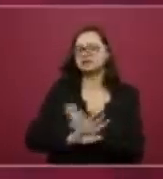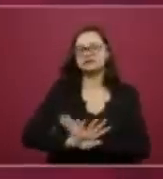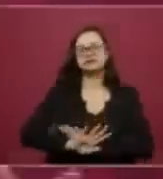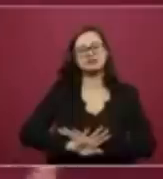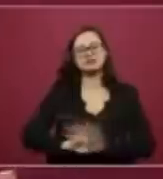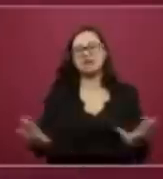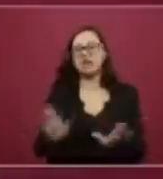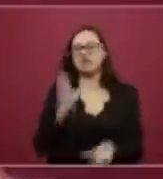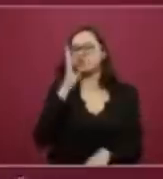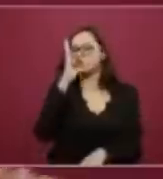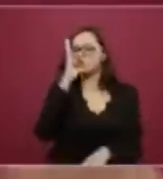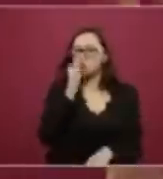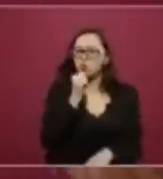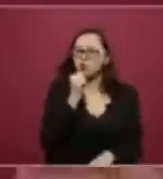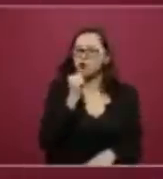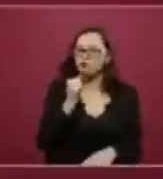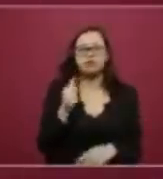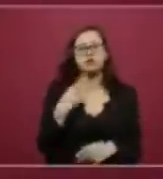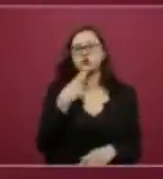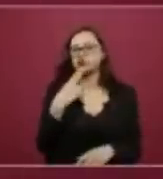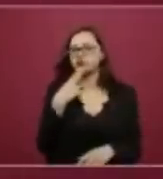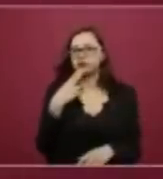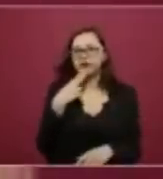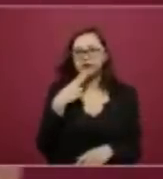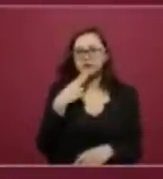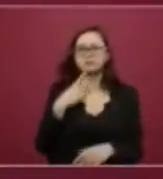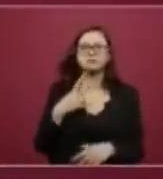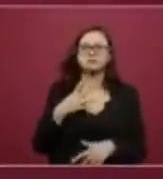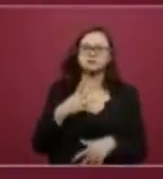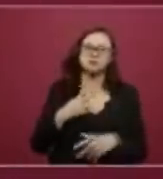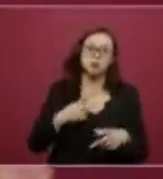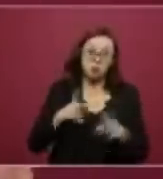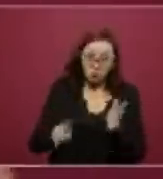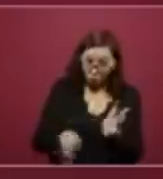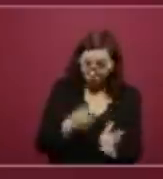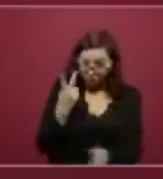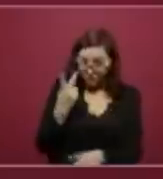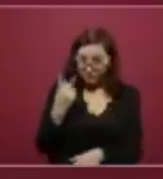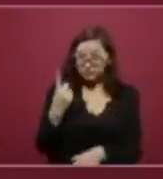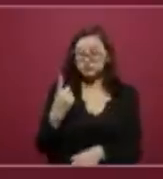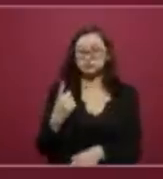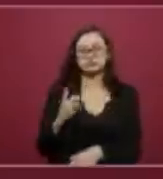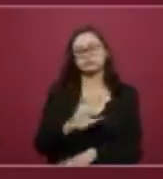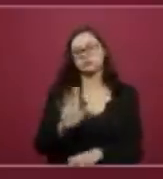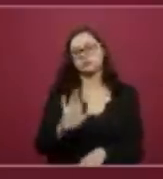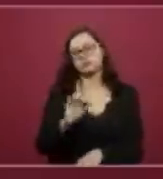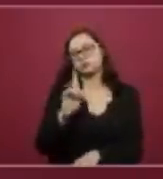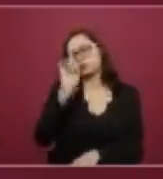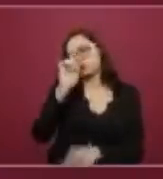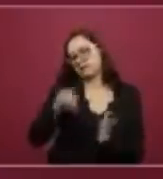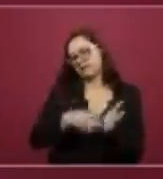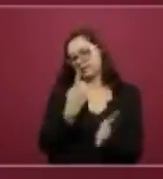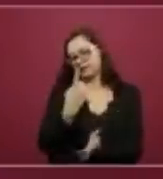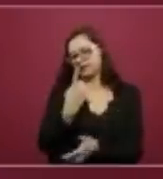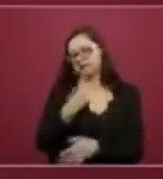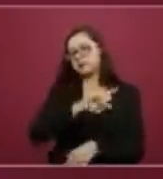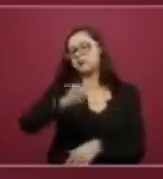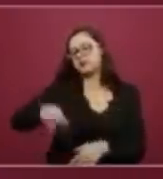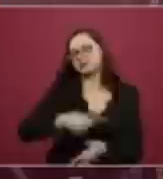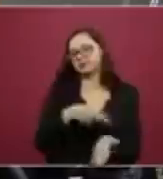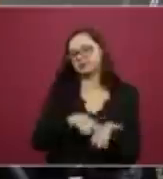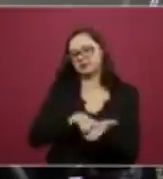de tener valor para poder circular otra vez, o sea, se usa una sola vez esa estampilla. Para